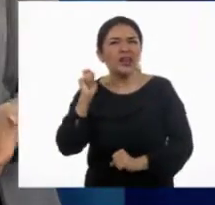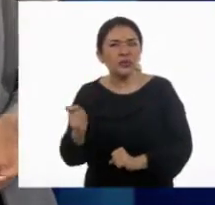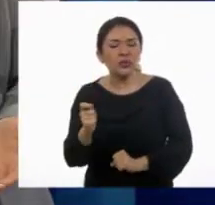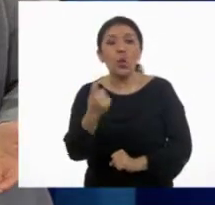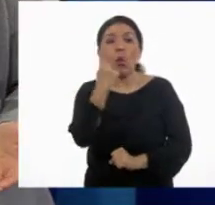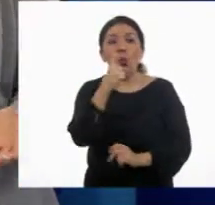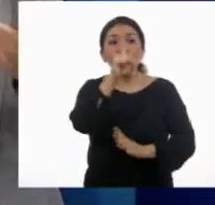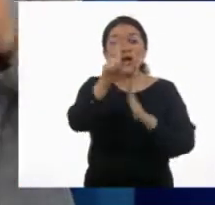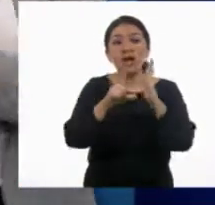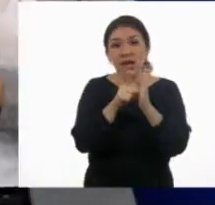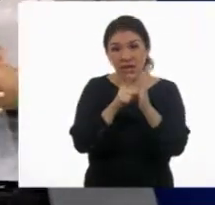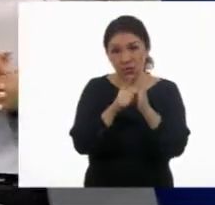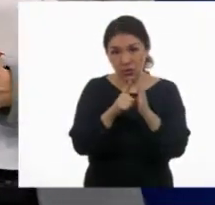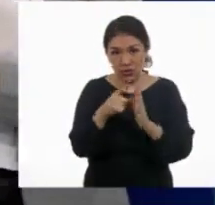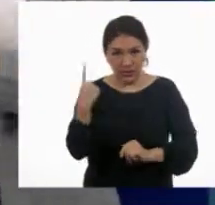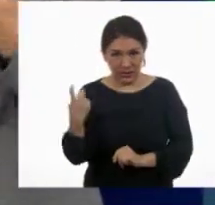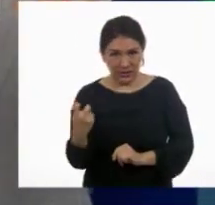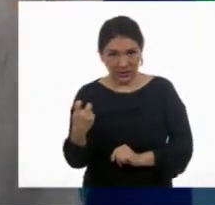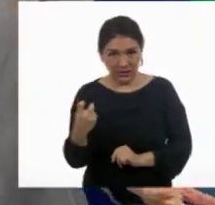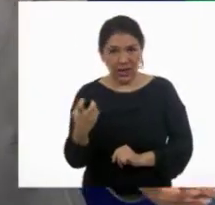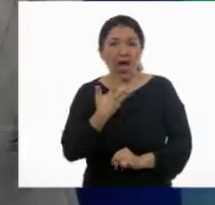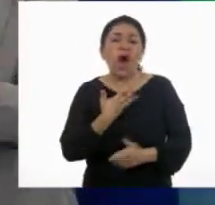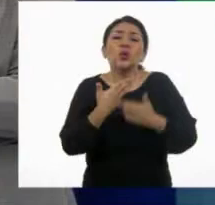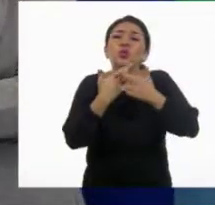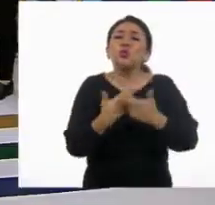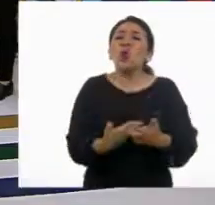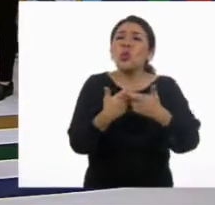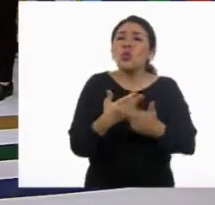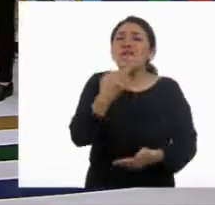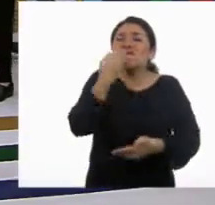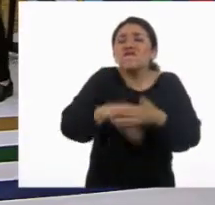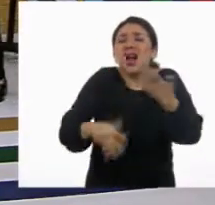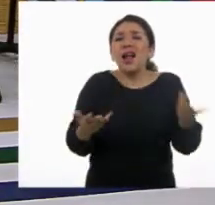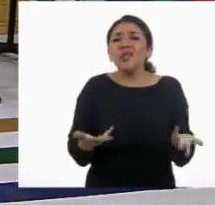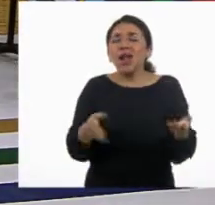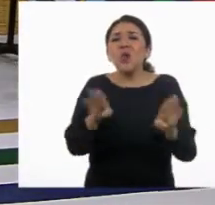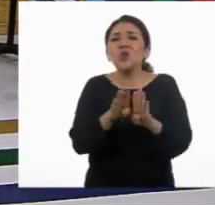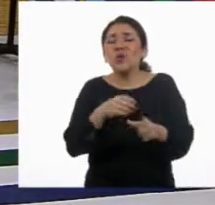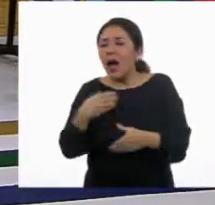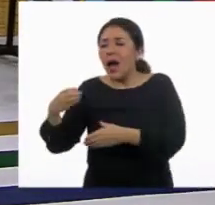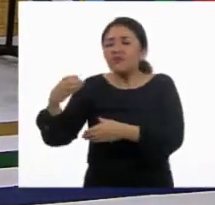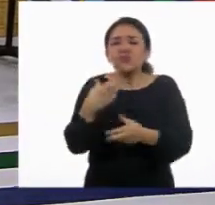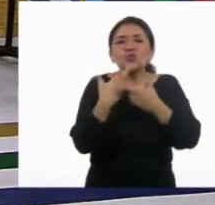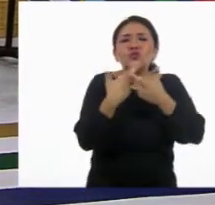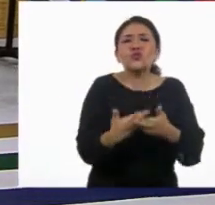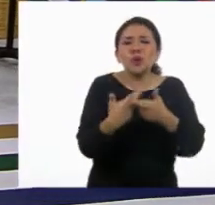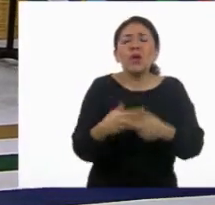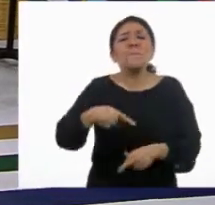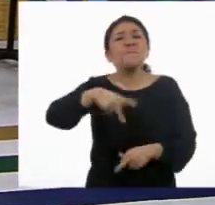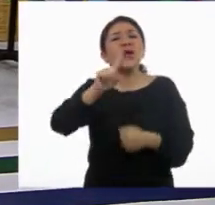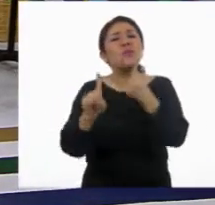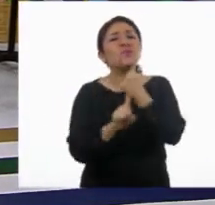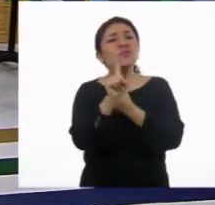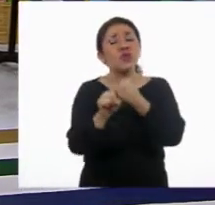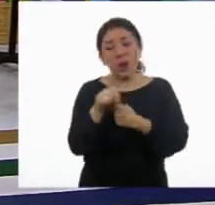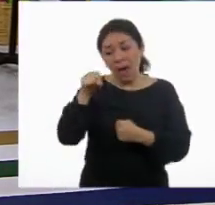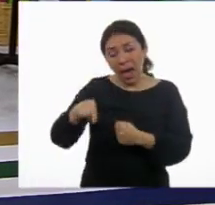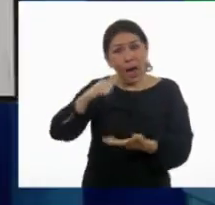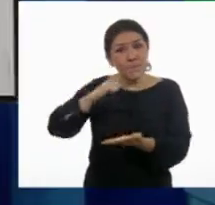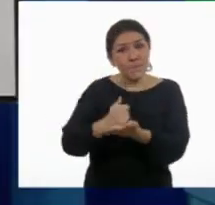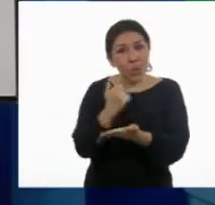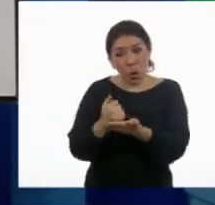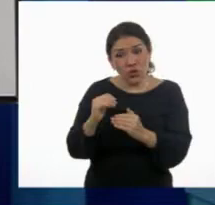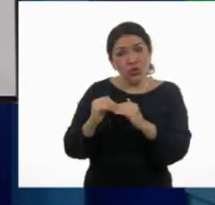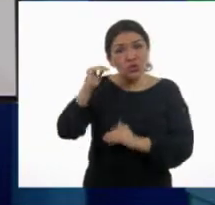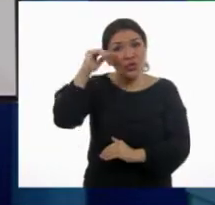1 litro, que es el que nos sobraría. Uh-huh. Pero tenemos un problema. Esta botella